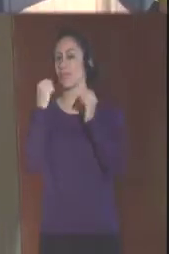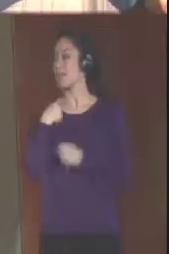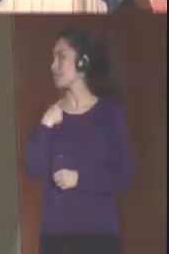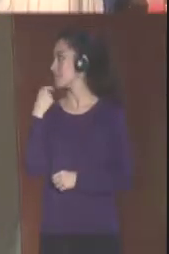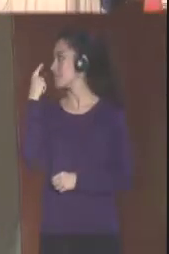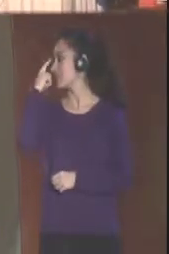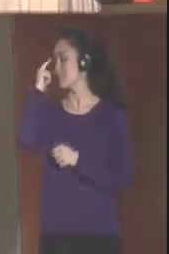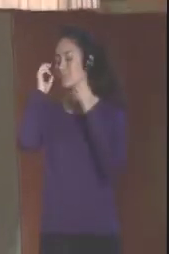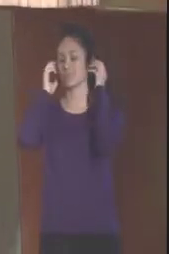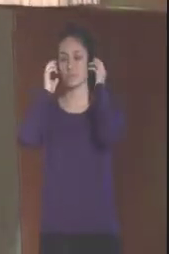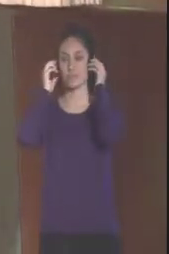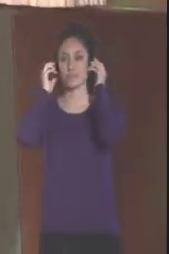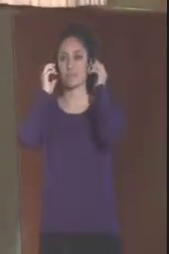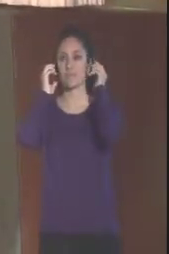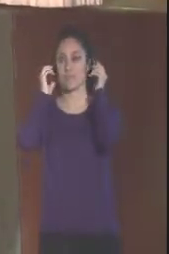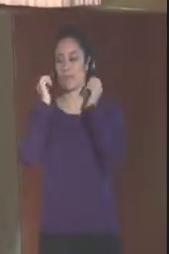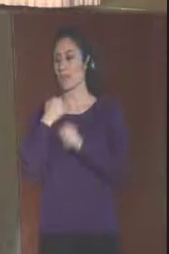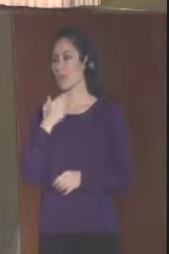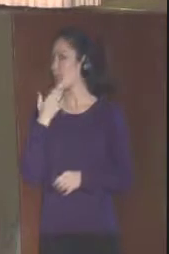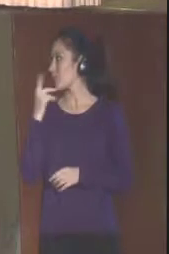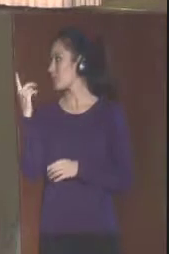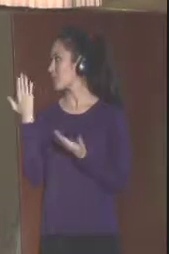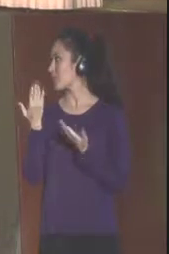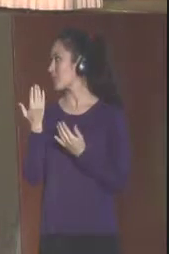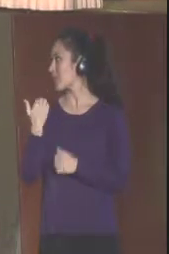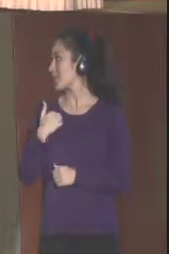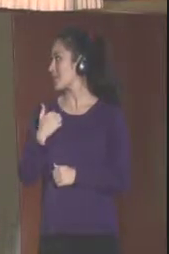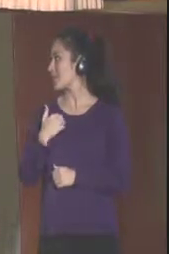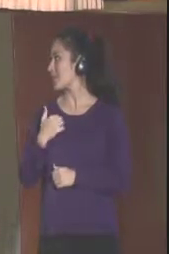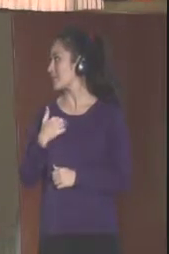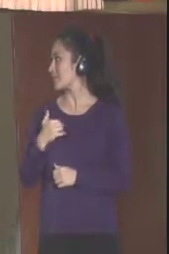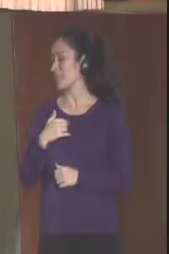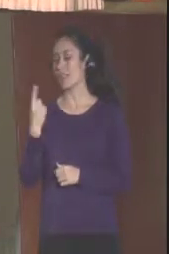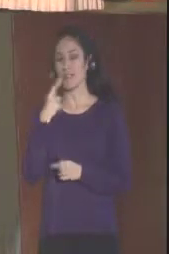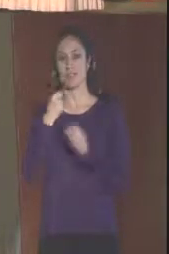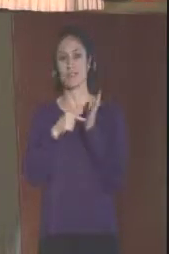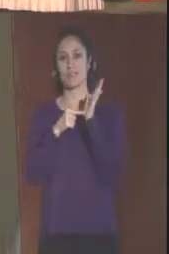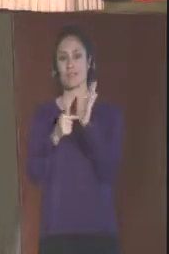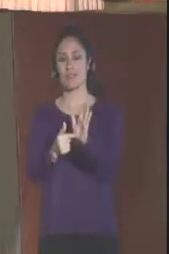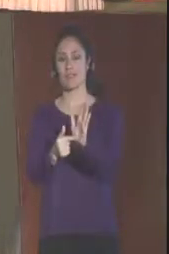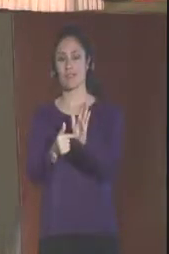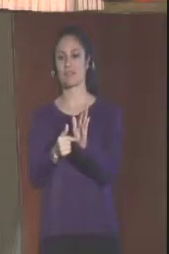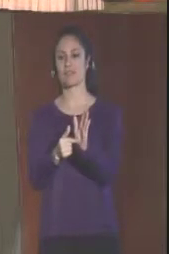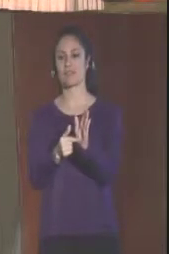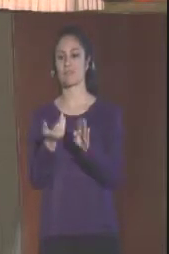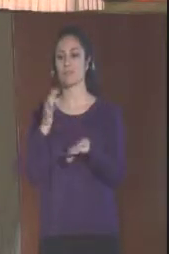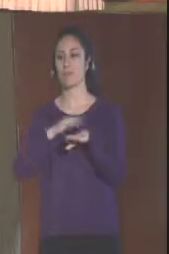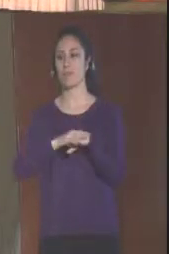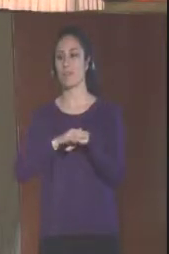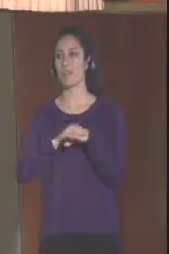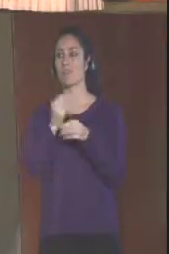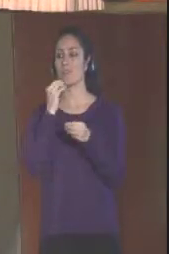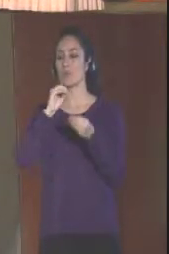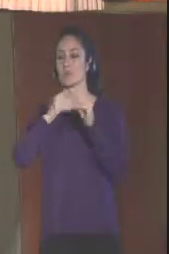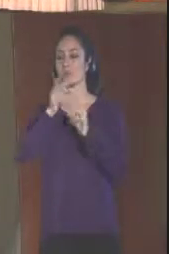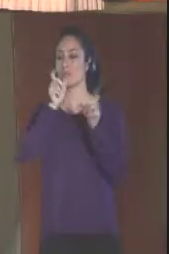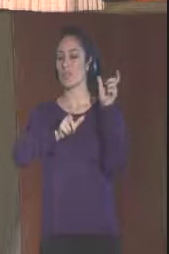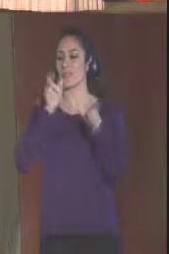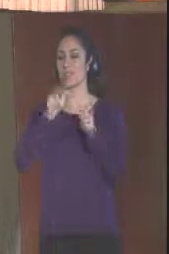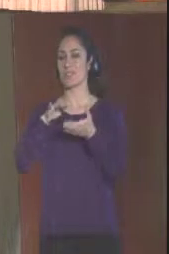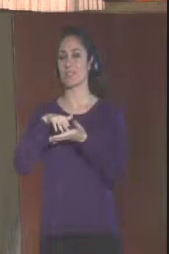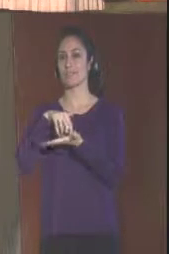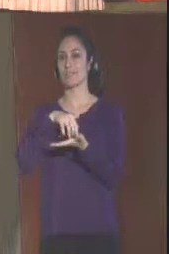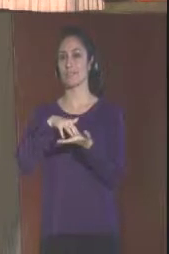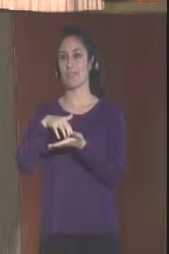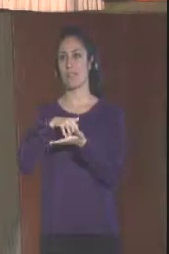la propuesta de Santa Fe sobre el indicador relativo a número de personas en zonas